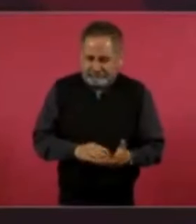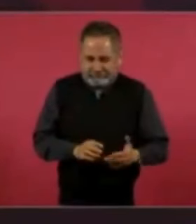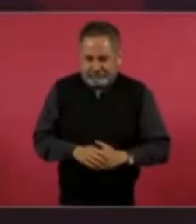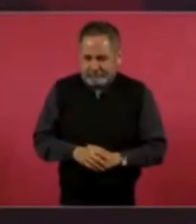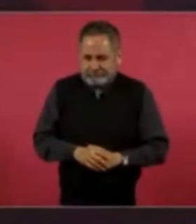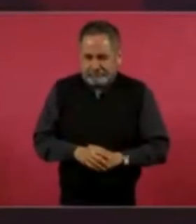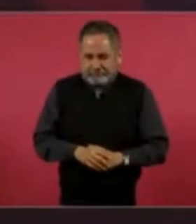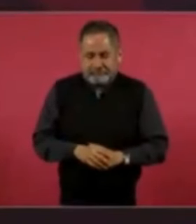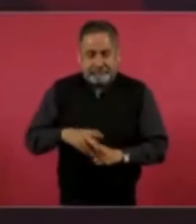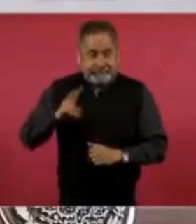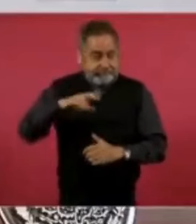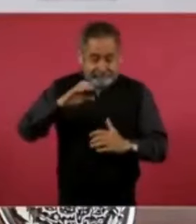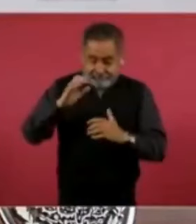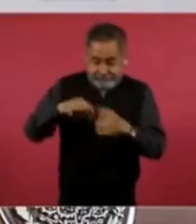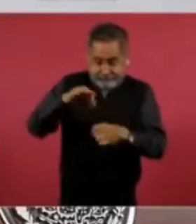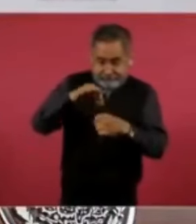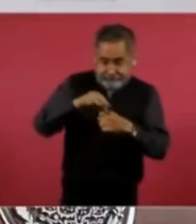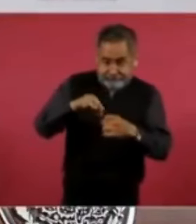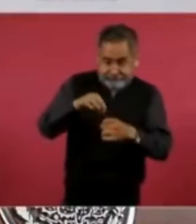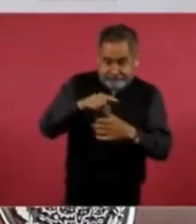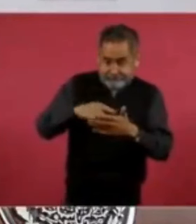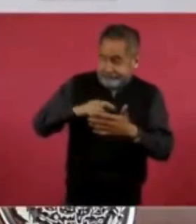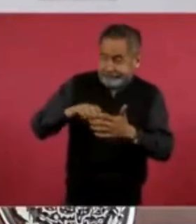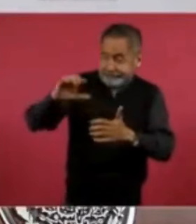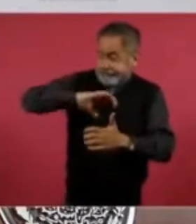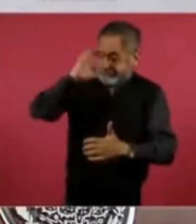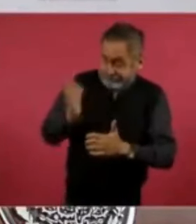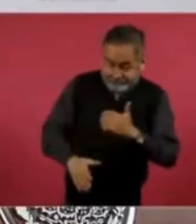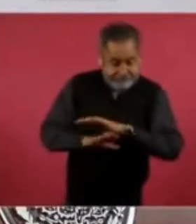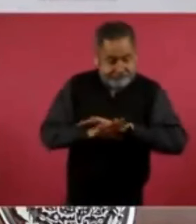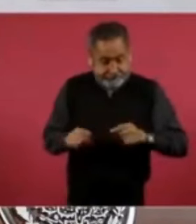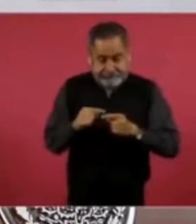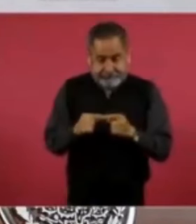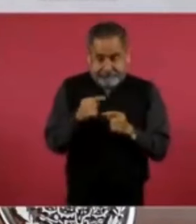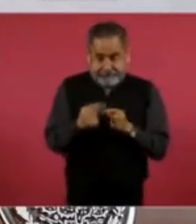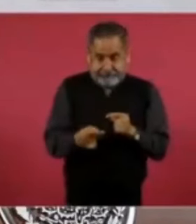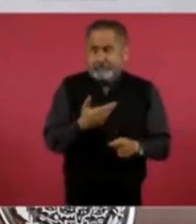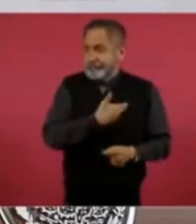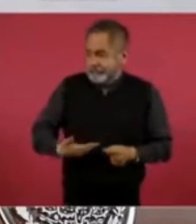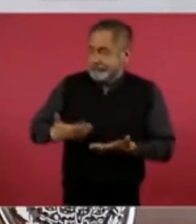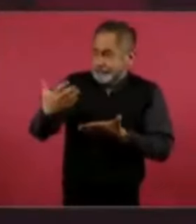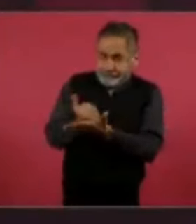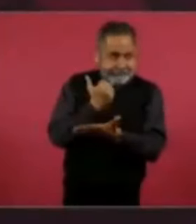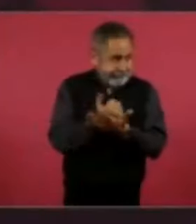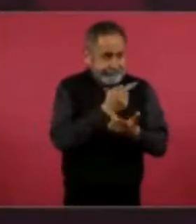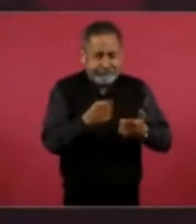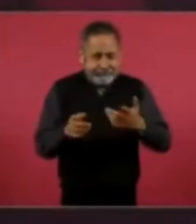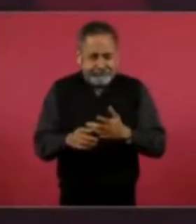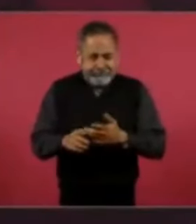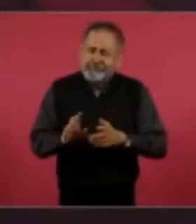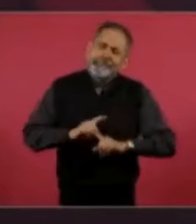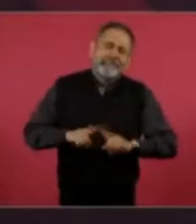país dice que es porque estamos en campañas ya pero es que ellos lo dicen en campañas y no en